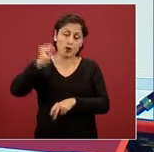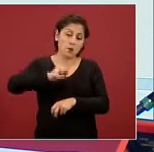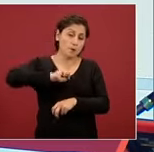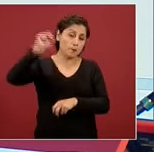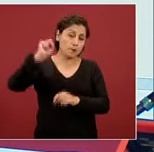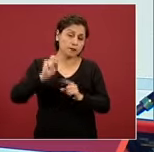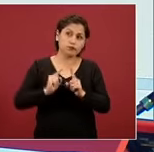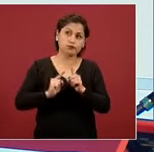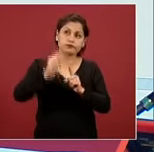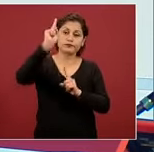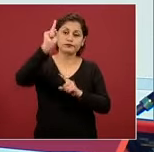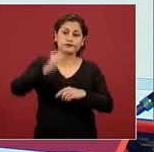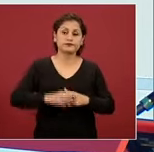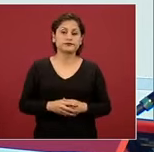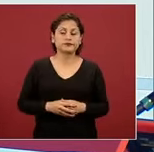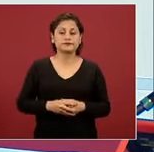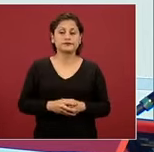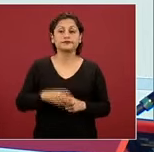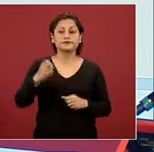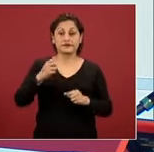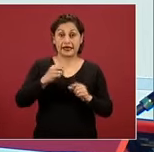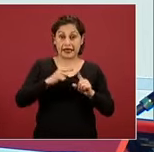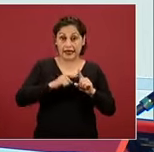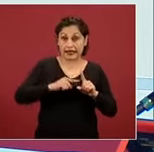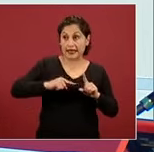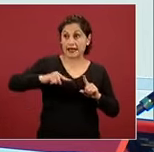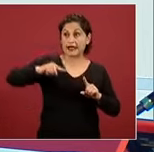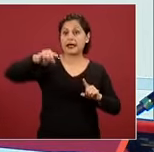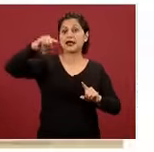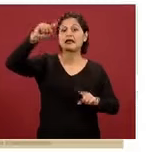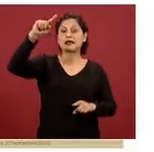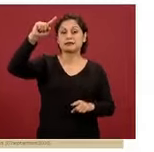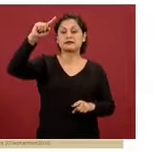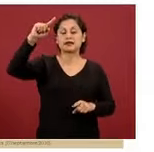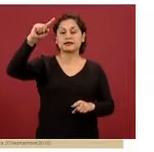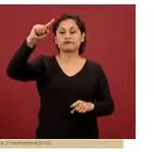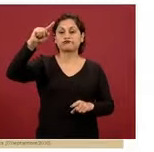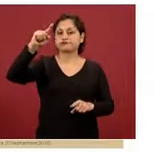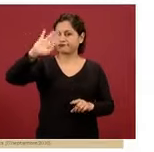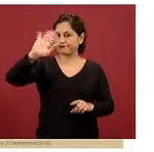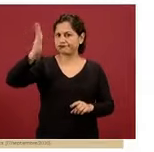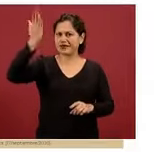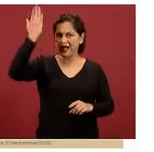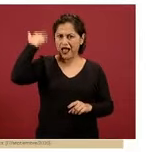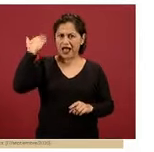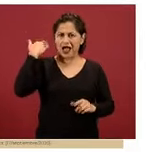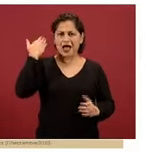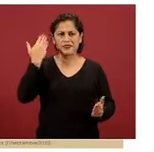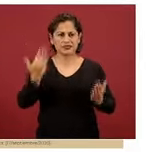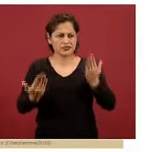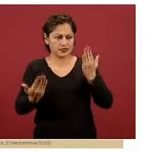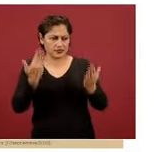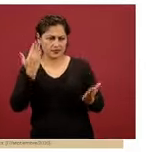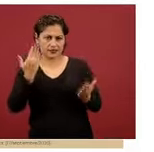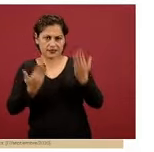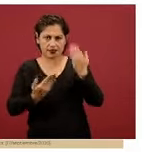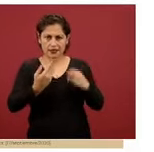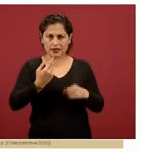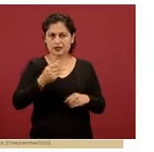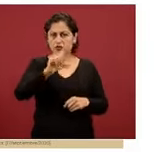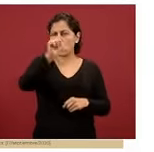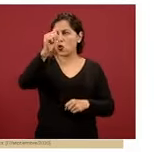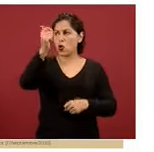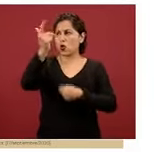máximo. Esta curva epidémica, como la podemos contrastar y la hemos contrastado en innumerables ocasiones con la que ocurre en